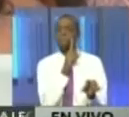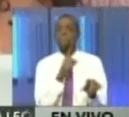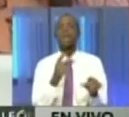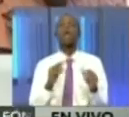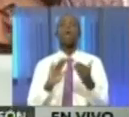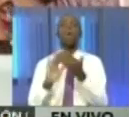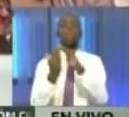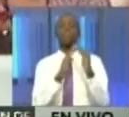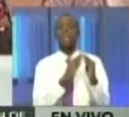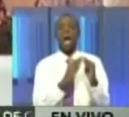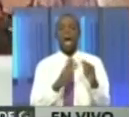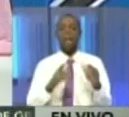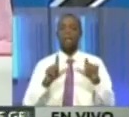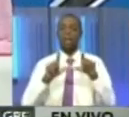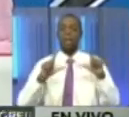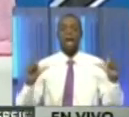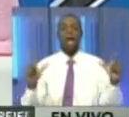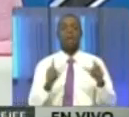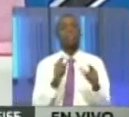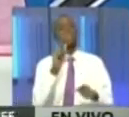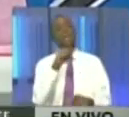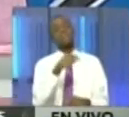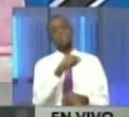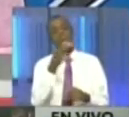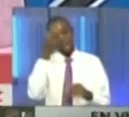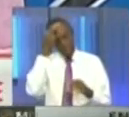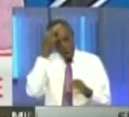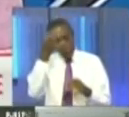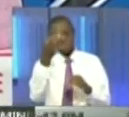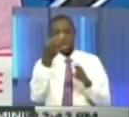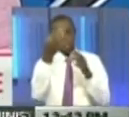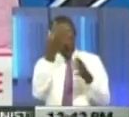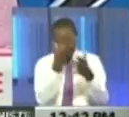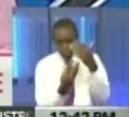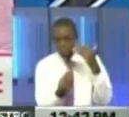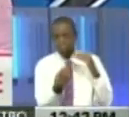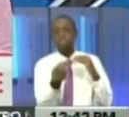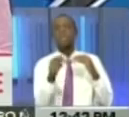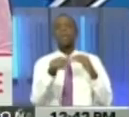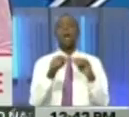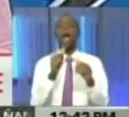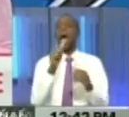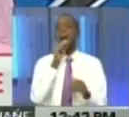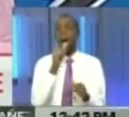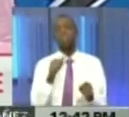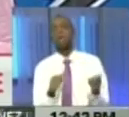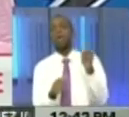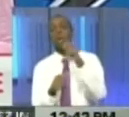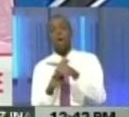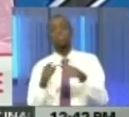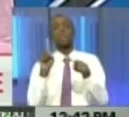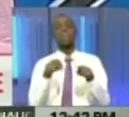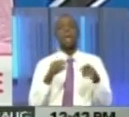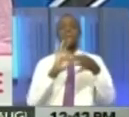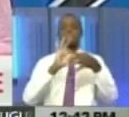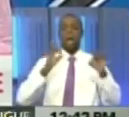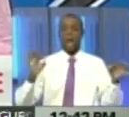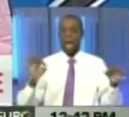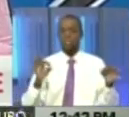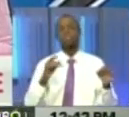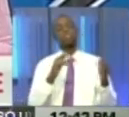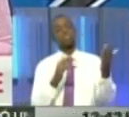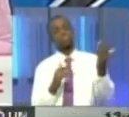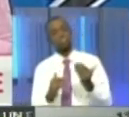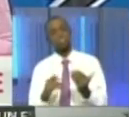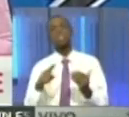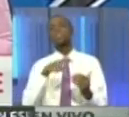mesas técnicas de agua, Consejo Comunal Carlos Delgado, Brisas del Paraíso, Comuna del